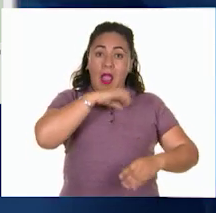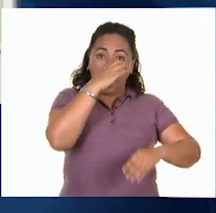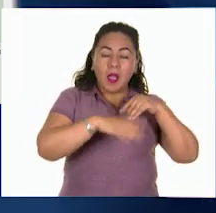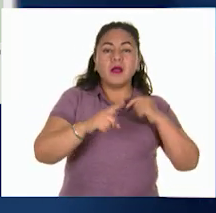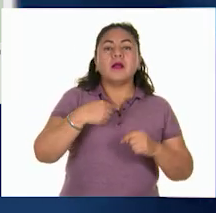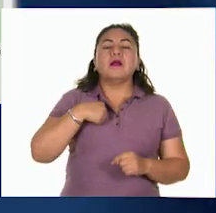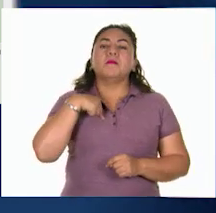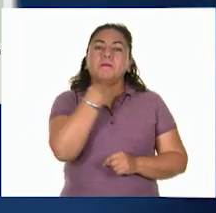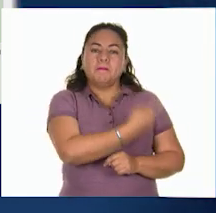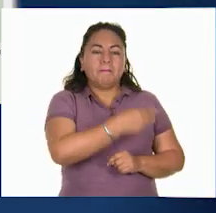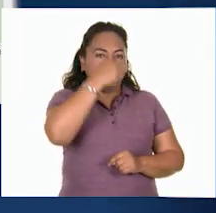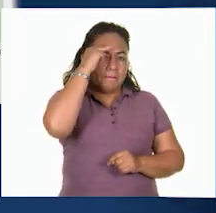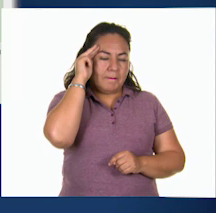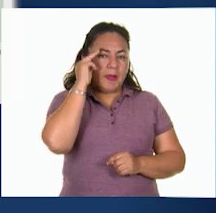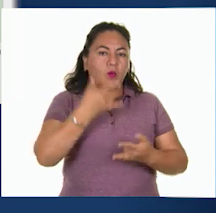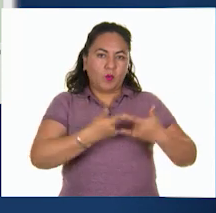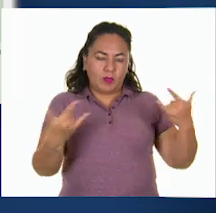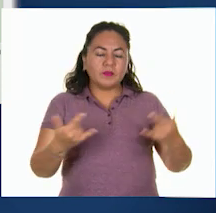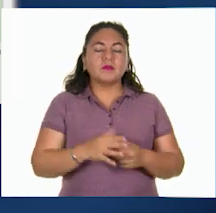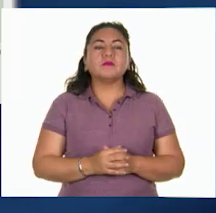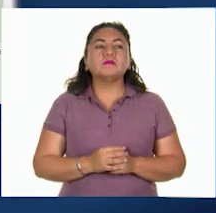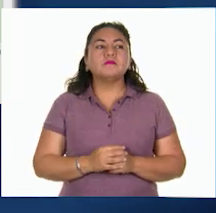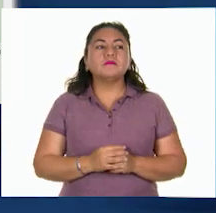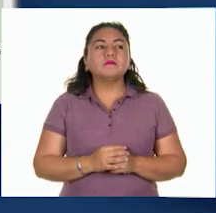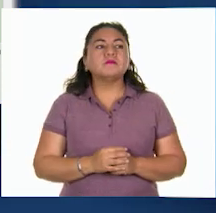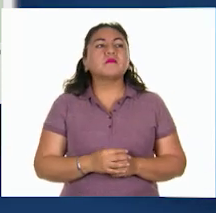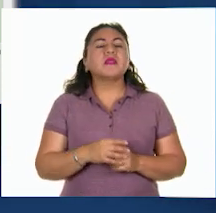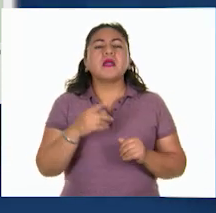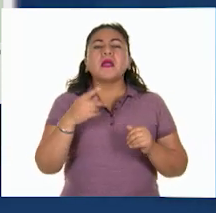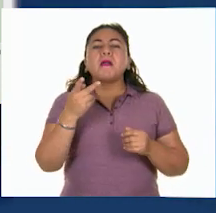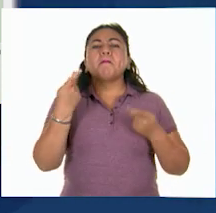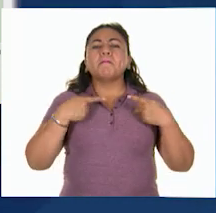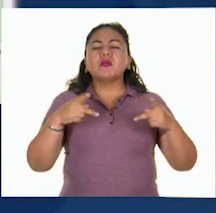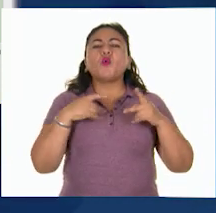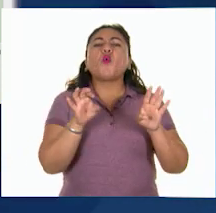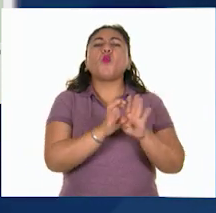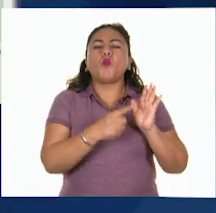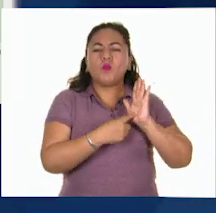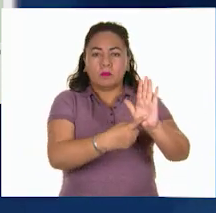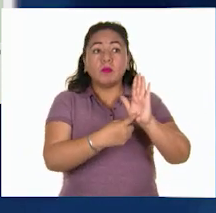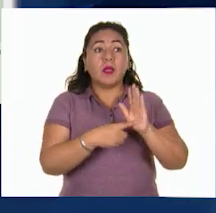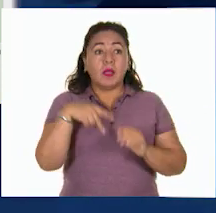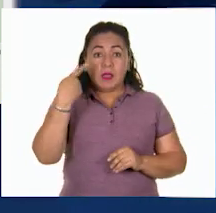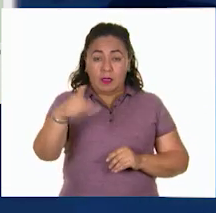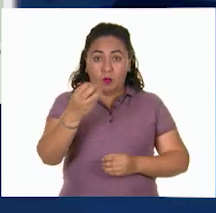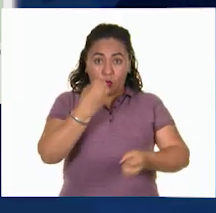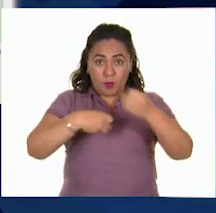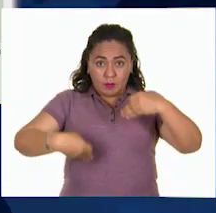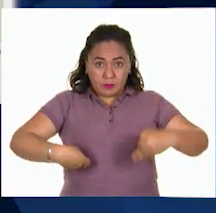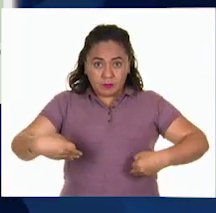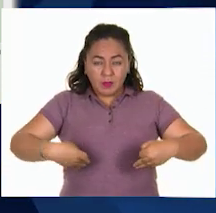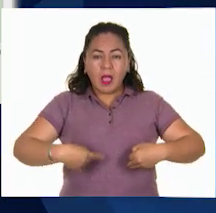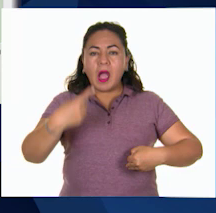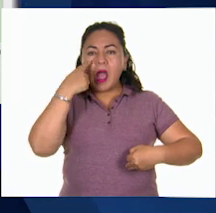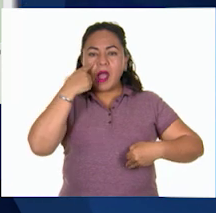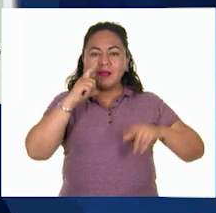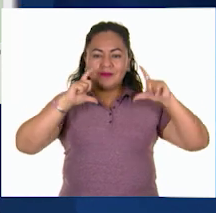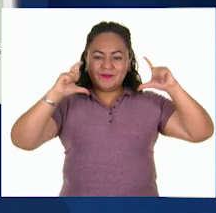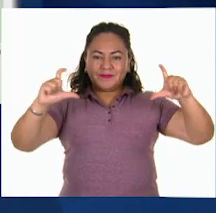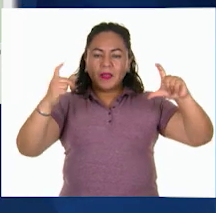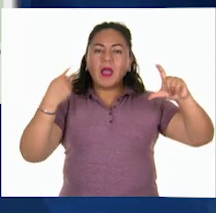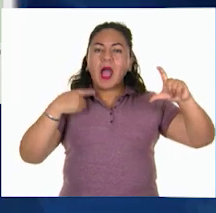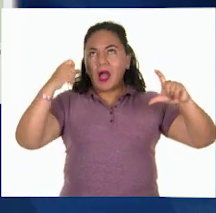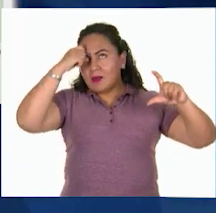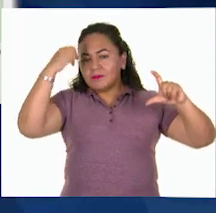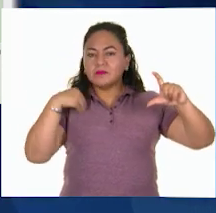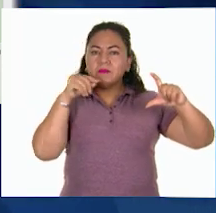cuento. Dice, ¿cómo se presenta a los personajes? En la obra de teatro, a través de las acotaciones del autor